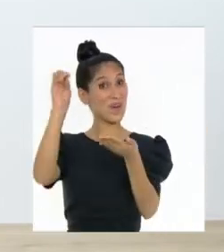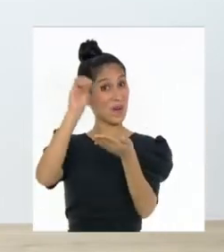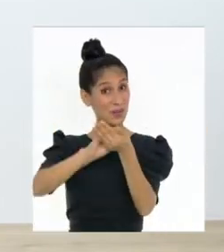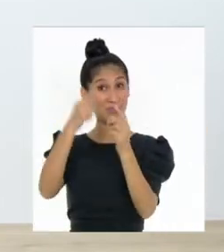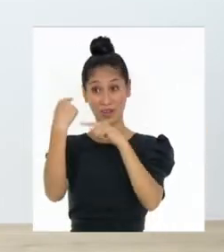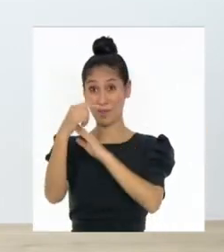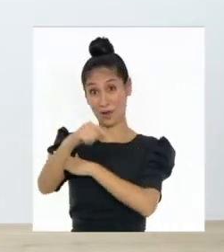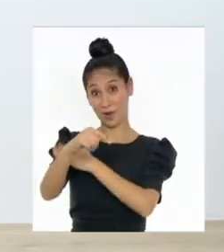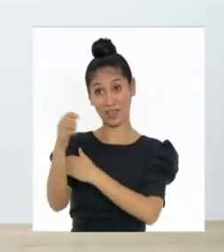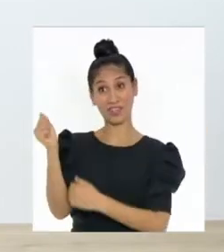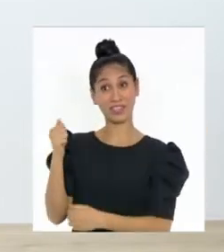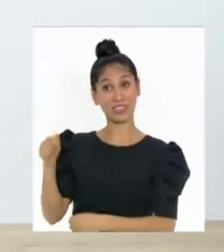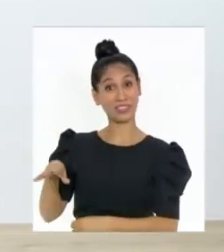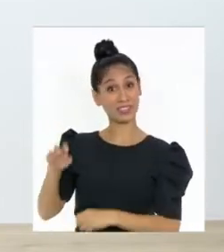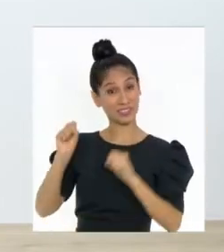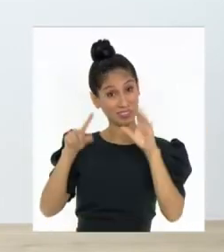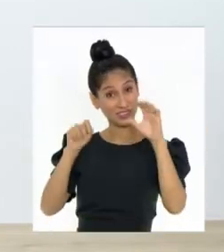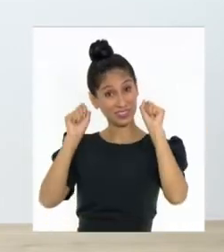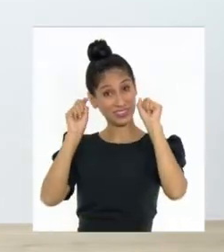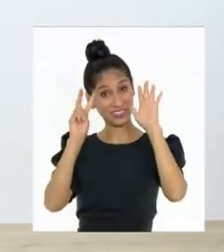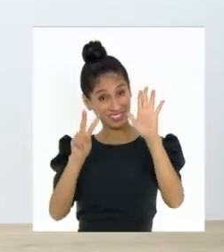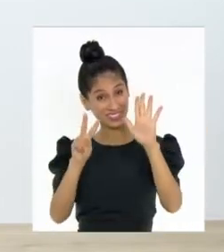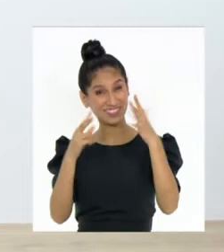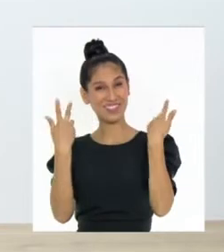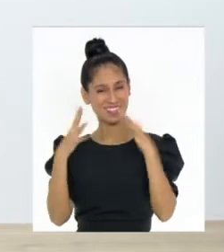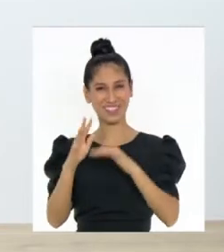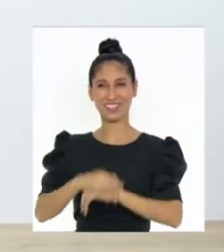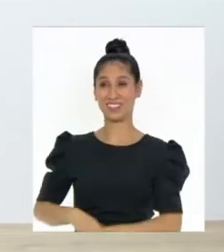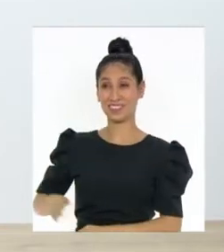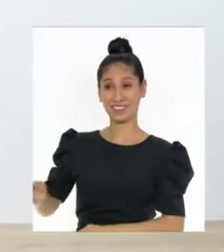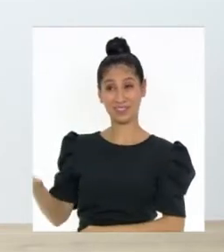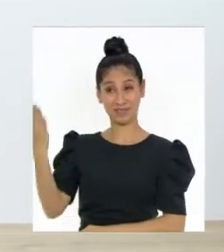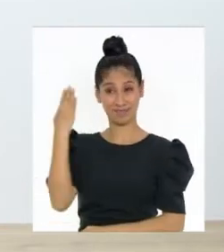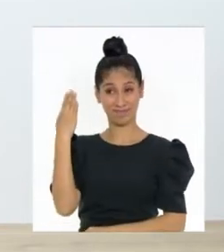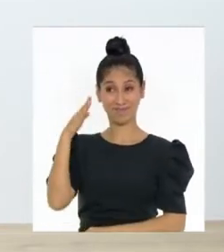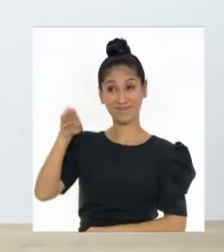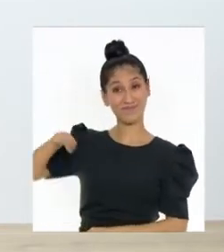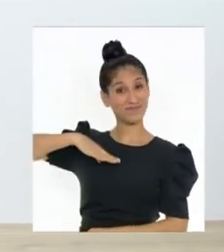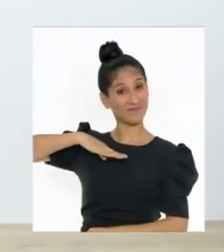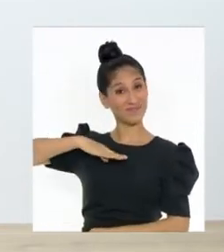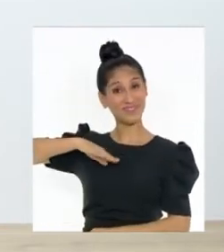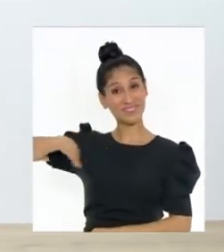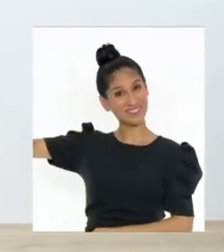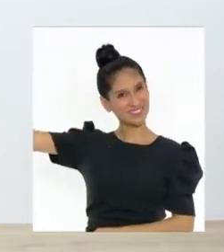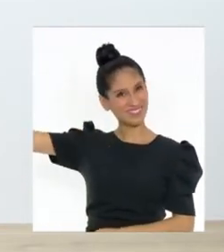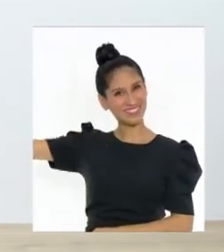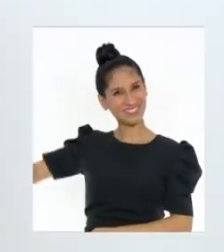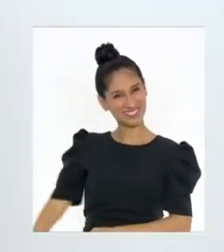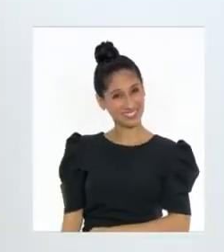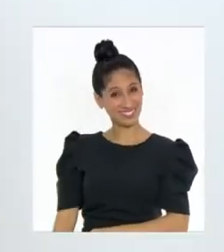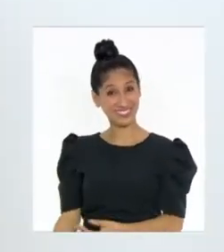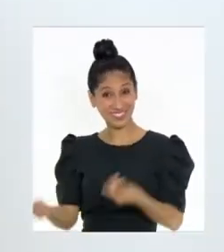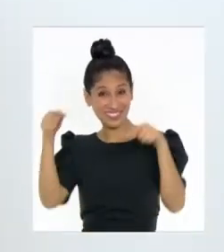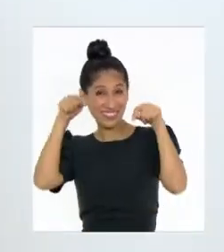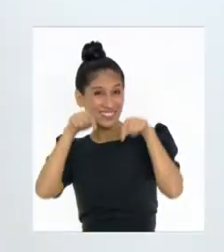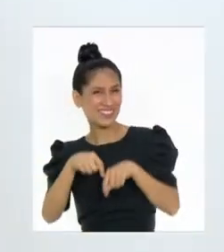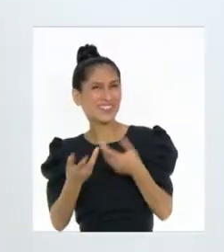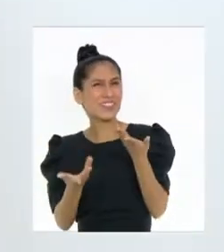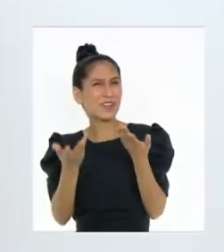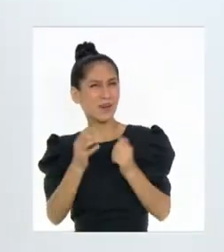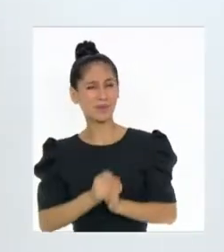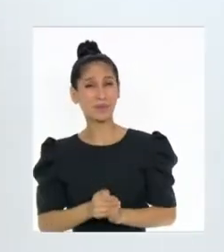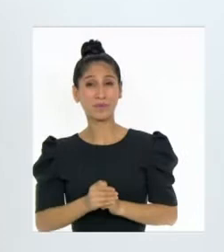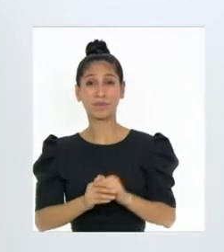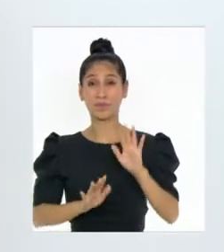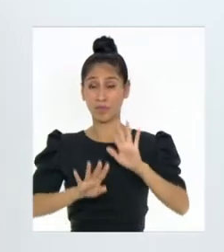derecha. 5, 6, 7, va. Y 1, 2, 3, 4. Ahora, la